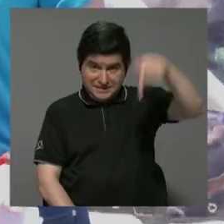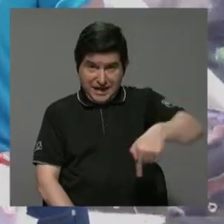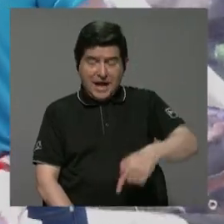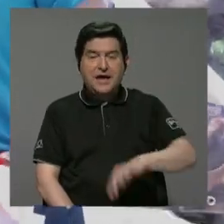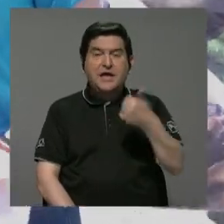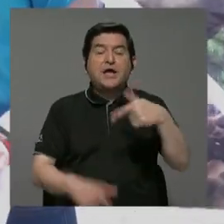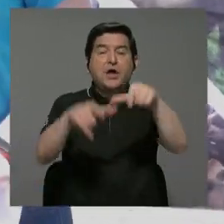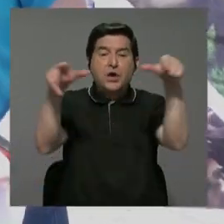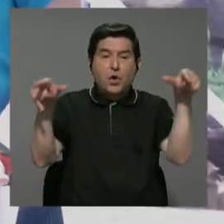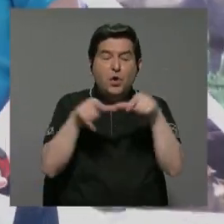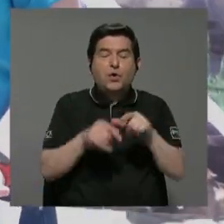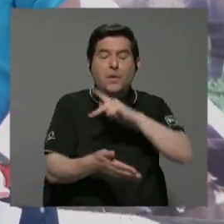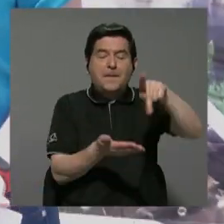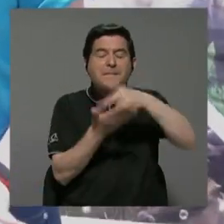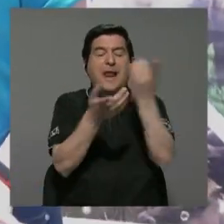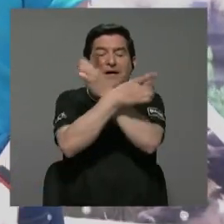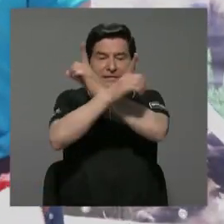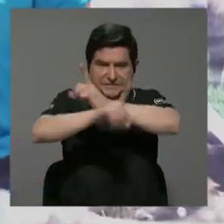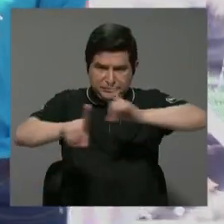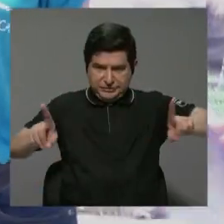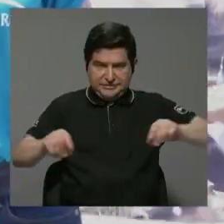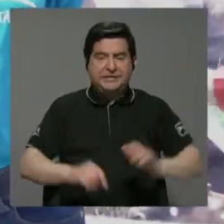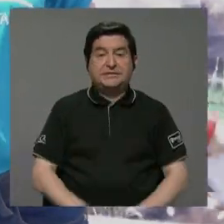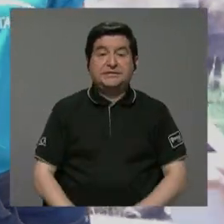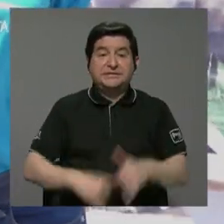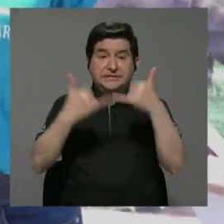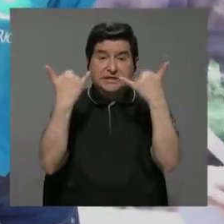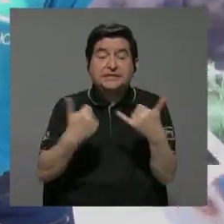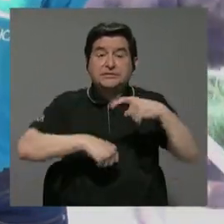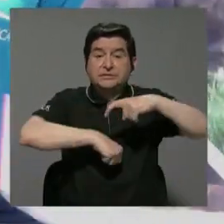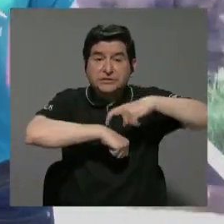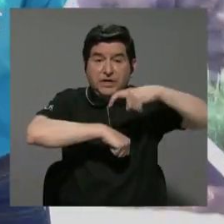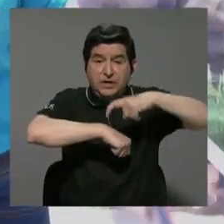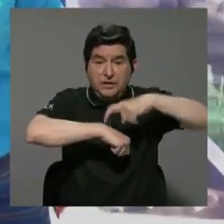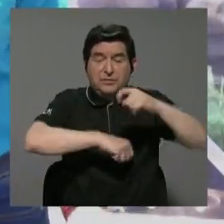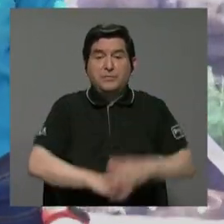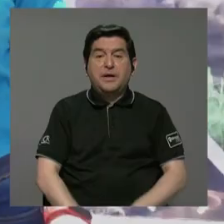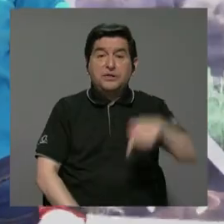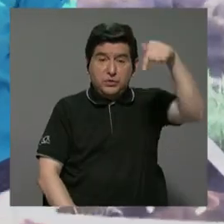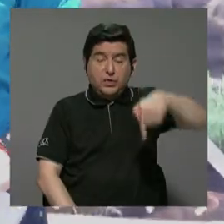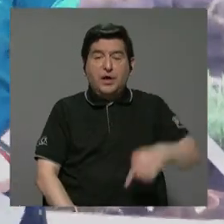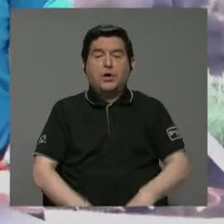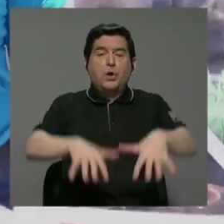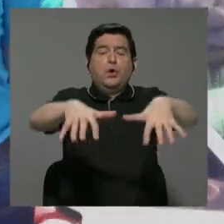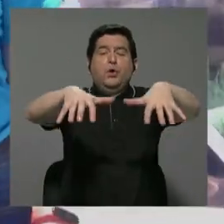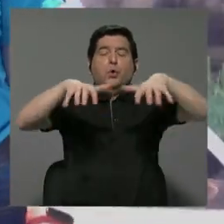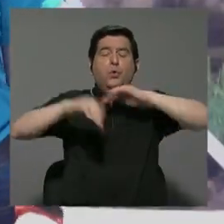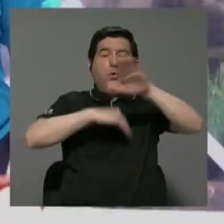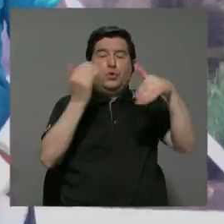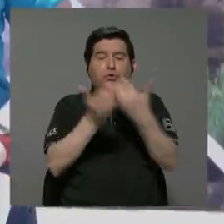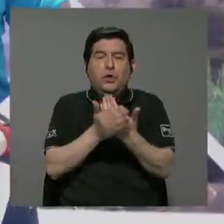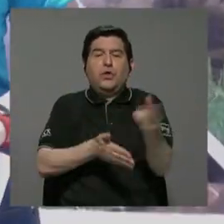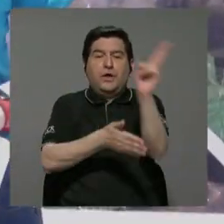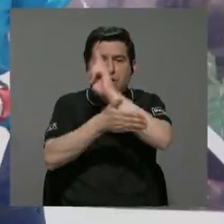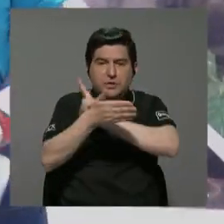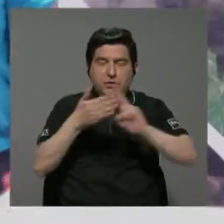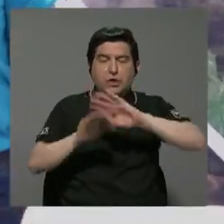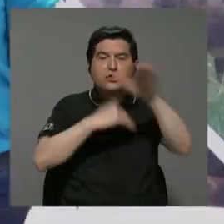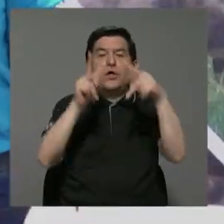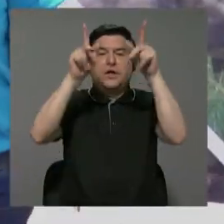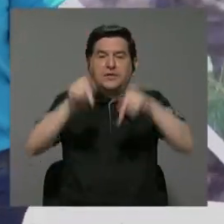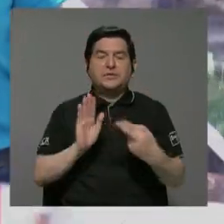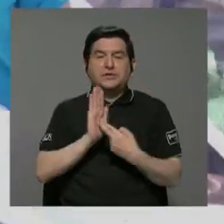otro punto de la Plaza de la Democracia. Ya en este momento ya están acá reunidas todas las universidades, todas las